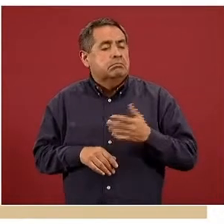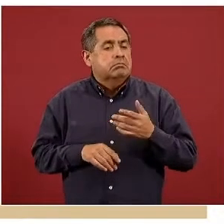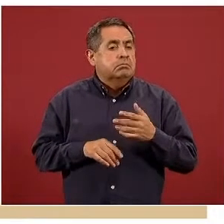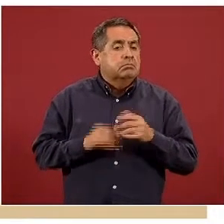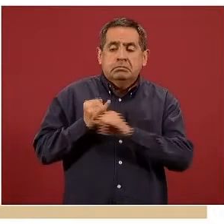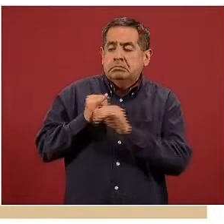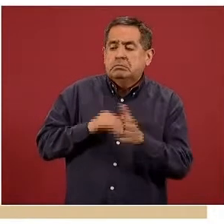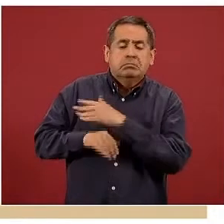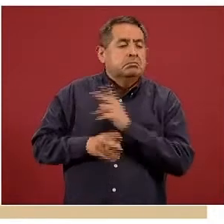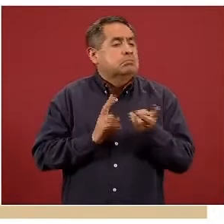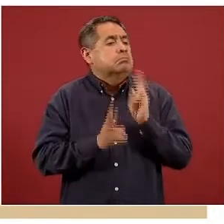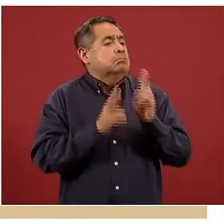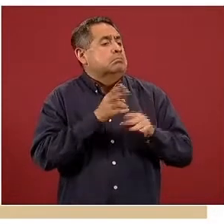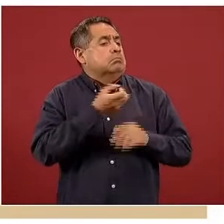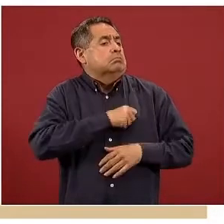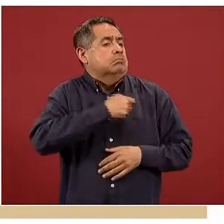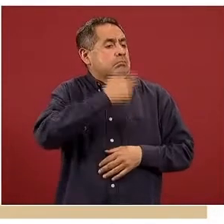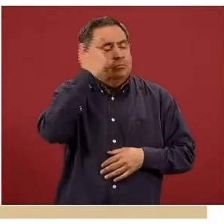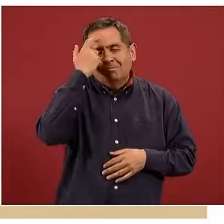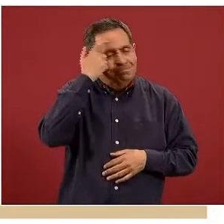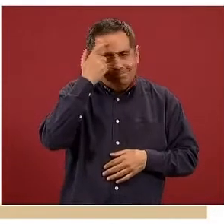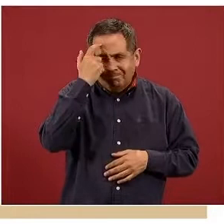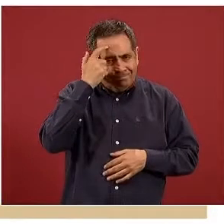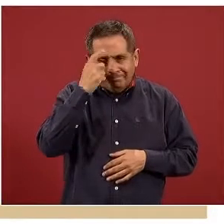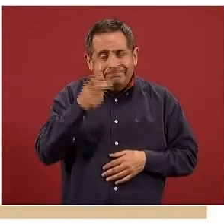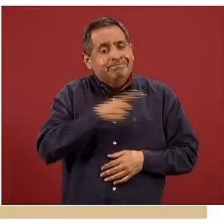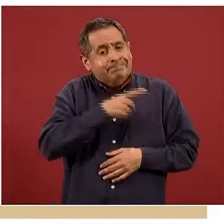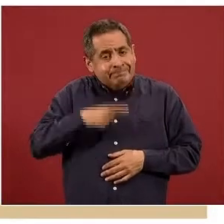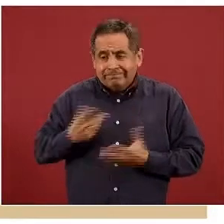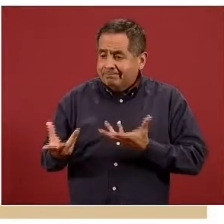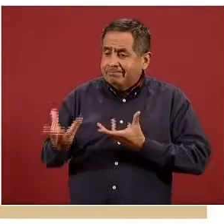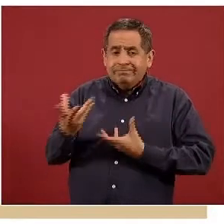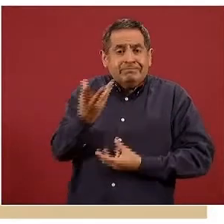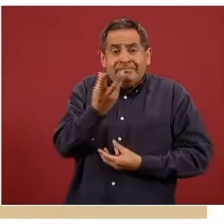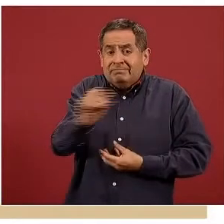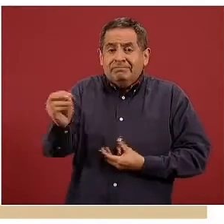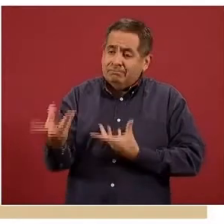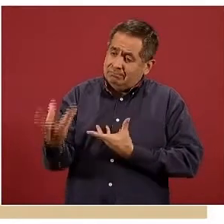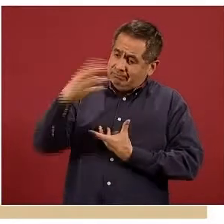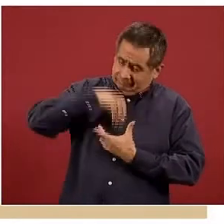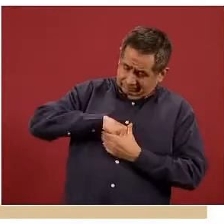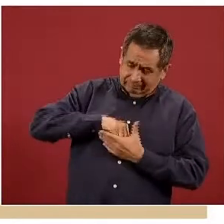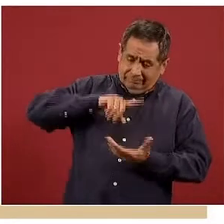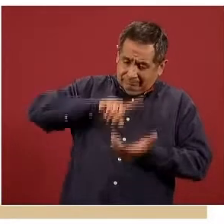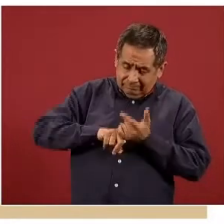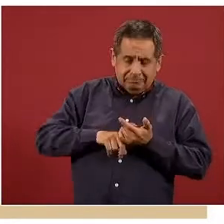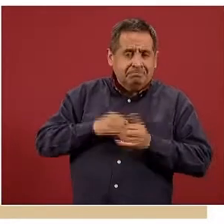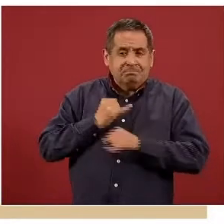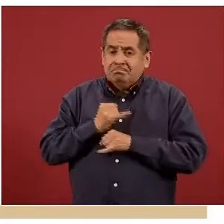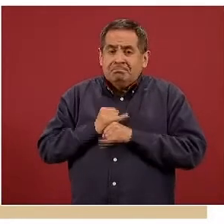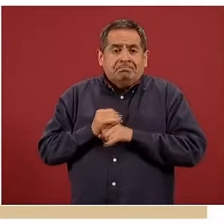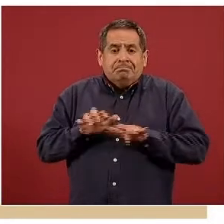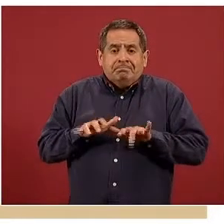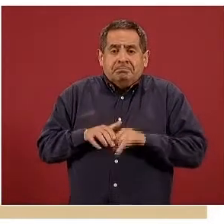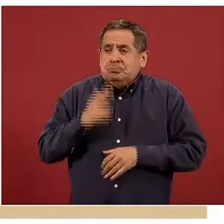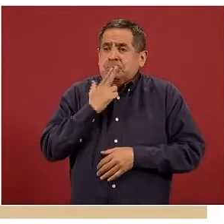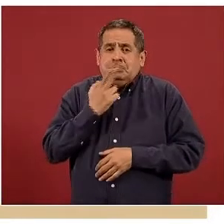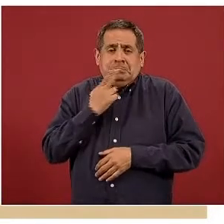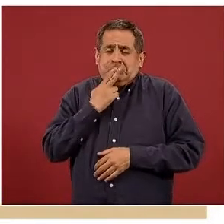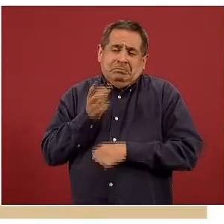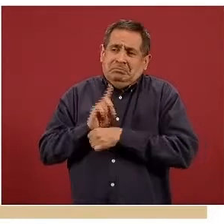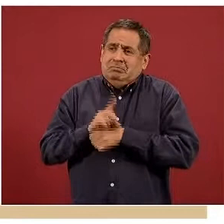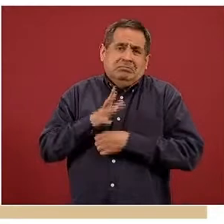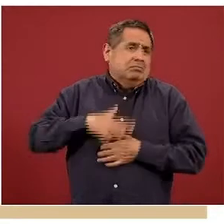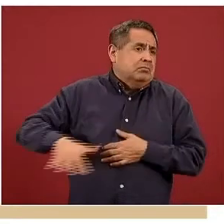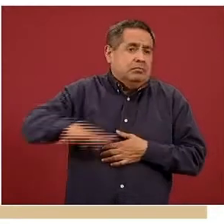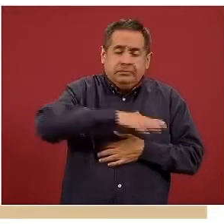parte integral de nuestra vida diaria, no lo podemos poner como algo que no existe, que no tiene una